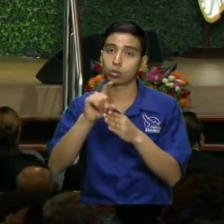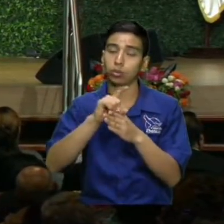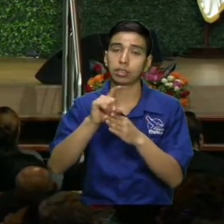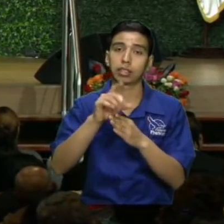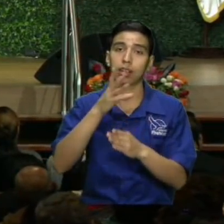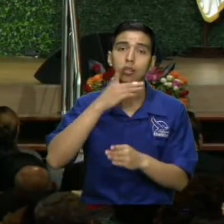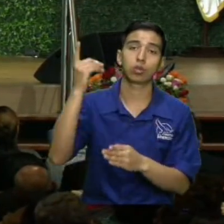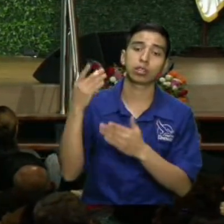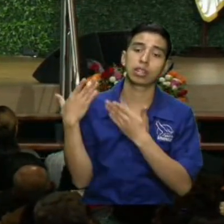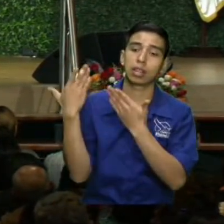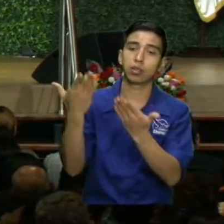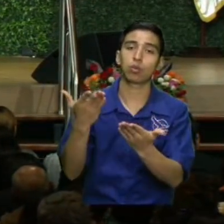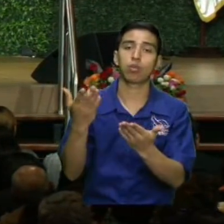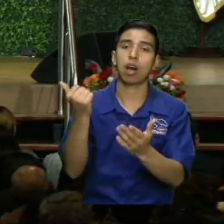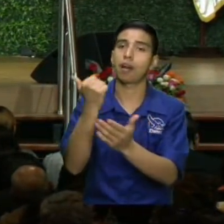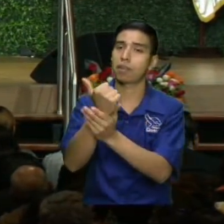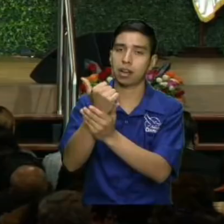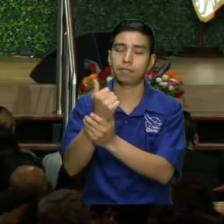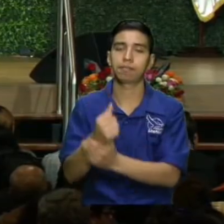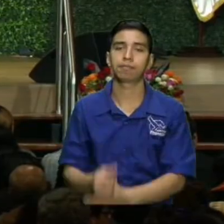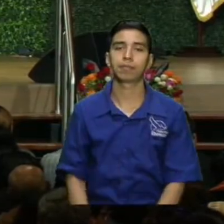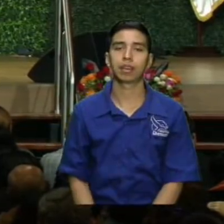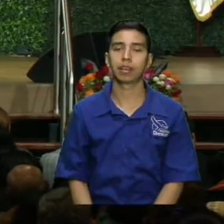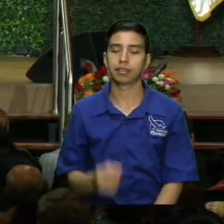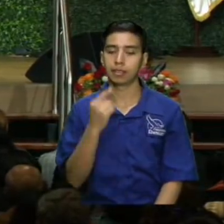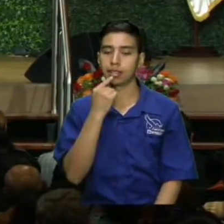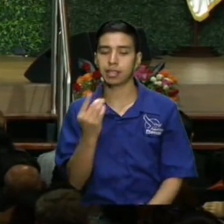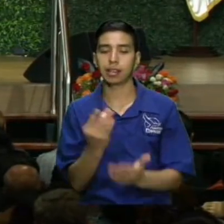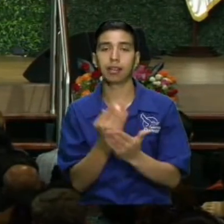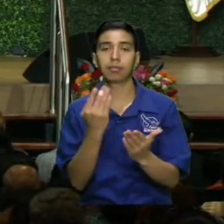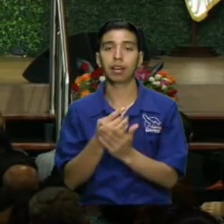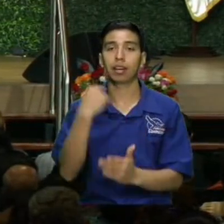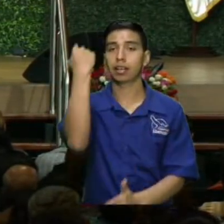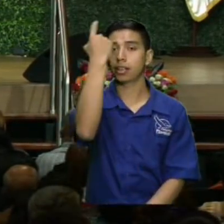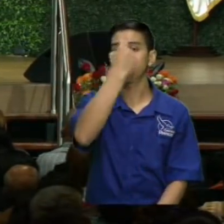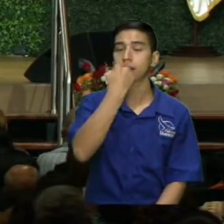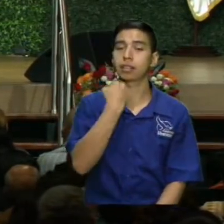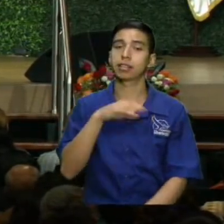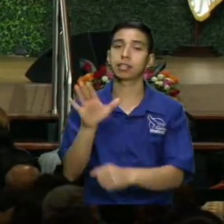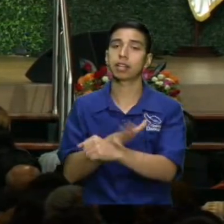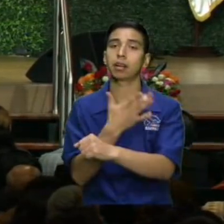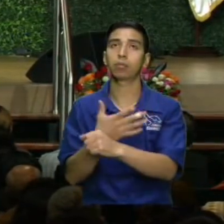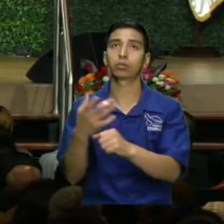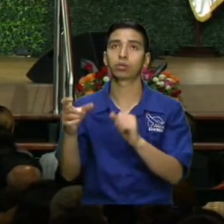esto, Salmo 89, 28. Lo amaré.